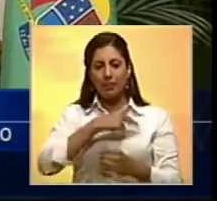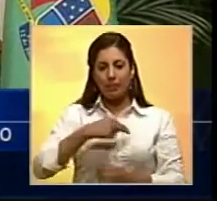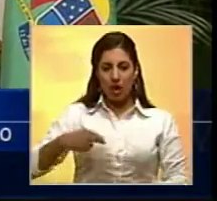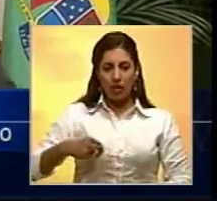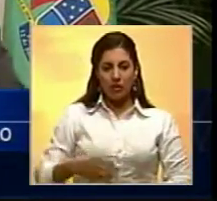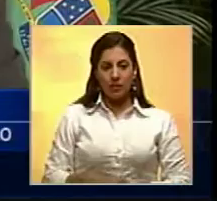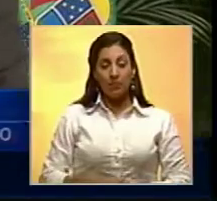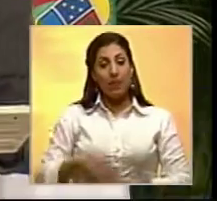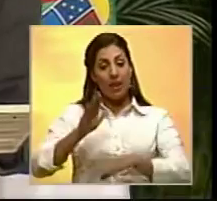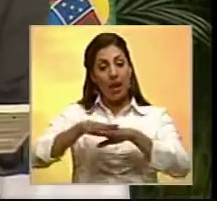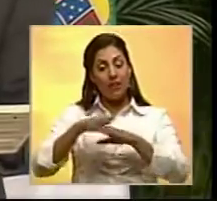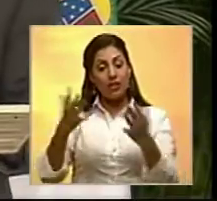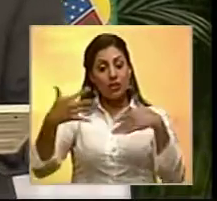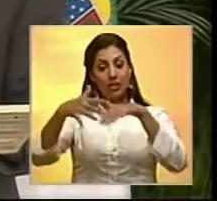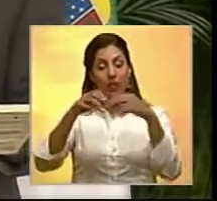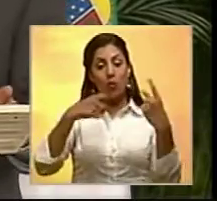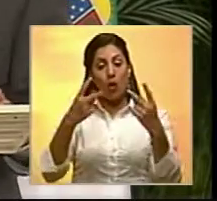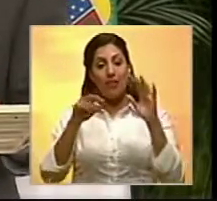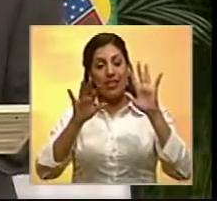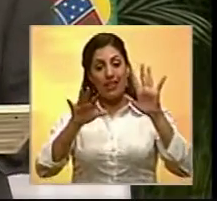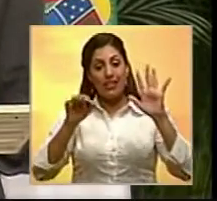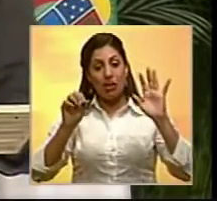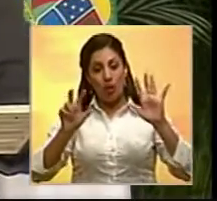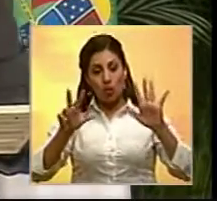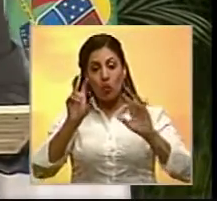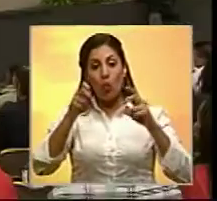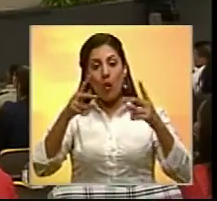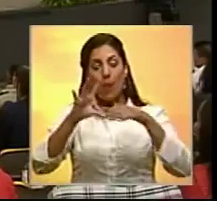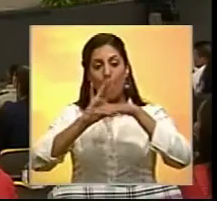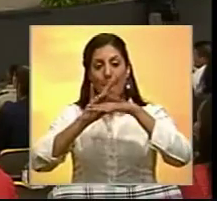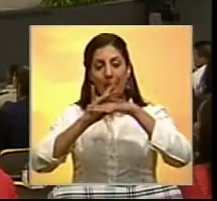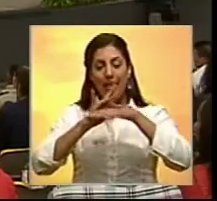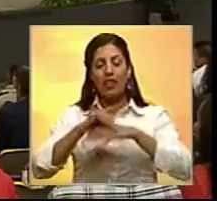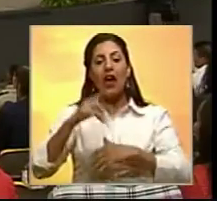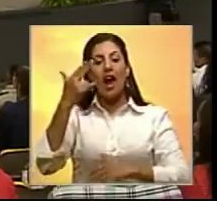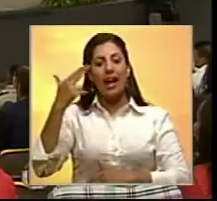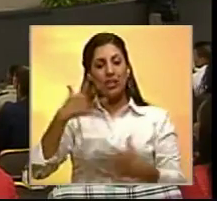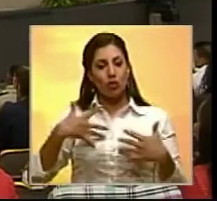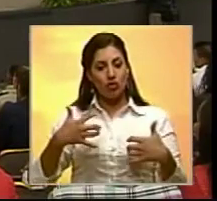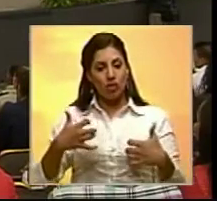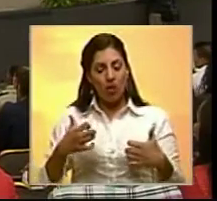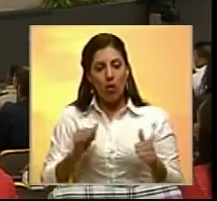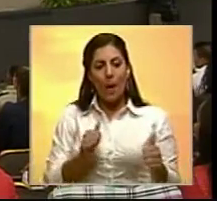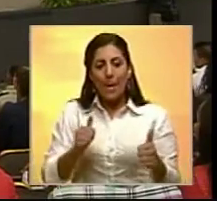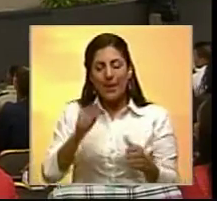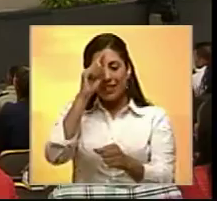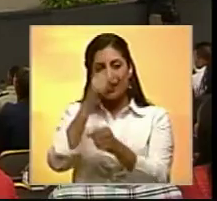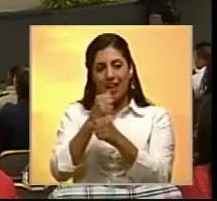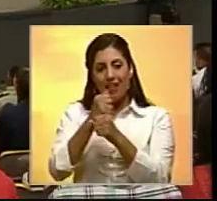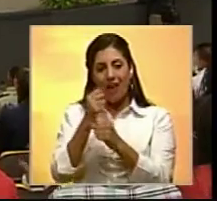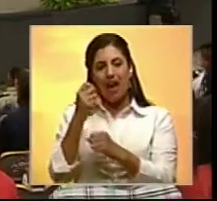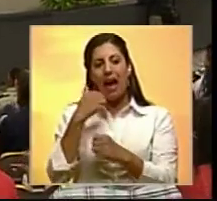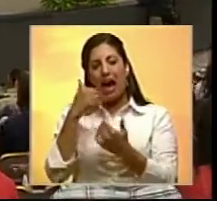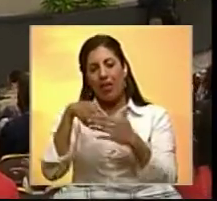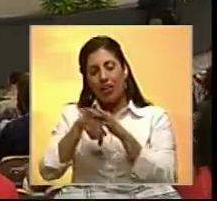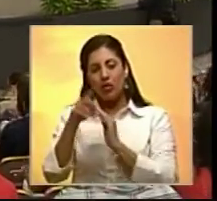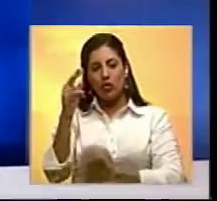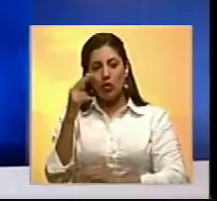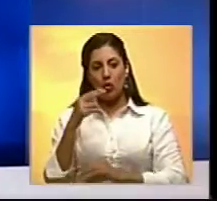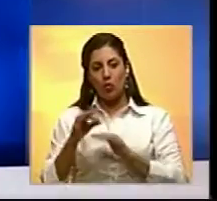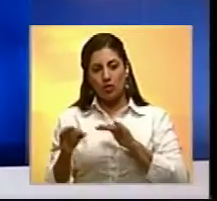delincuentes. Anunció la incorporación de 18 nuevos médicos al programa Atillo Salud, que comenzarán a laborar en los ambulatorios del